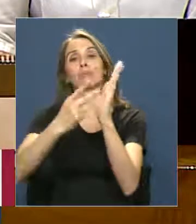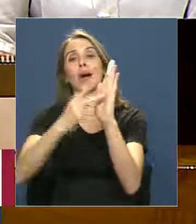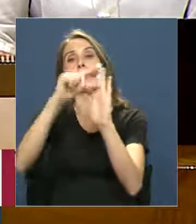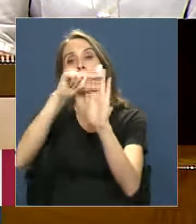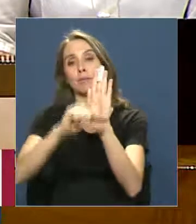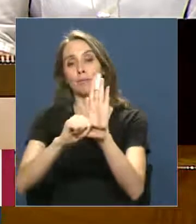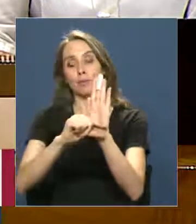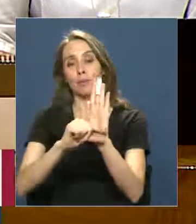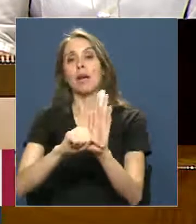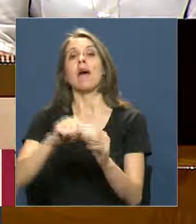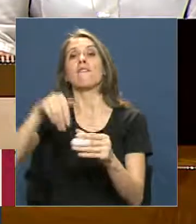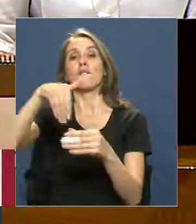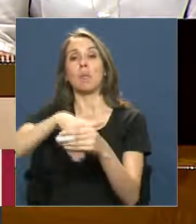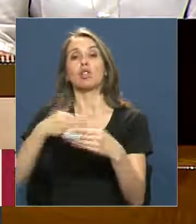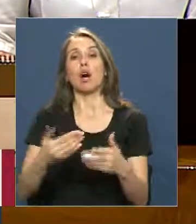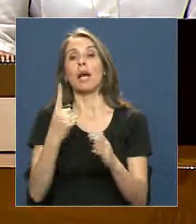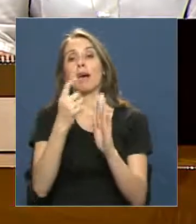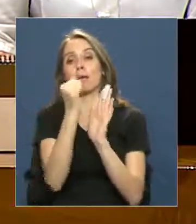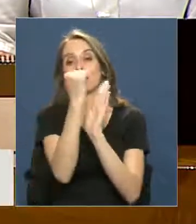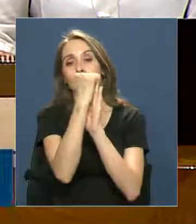Vamos a votar en particular ahora.